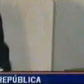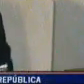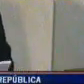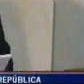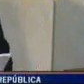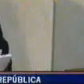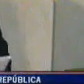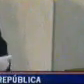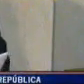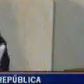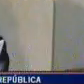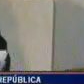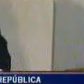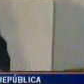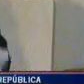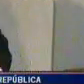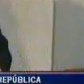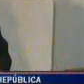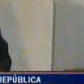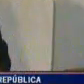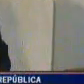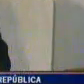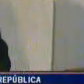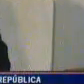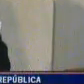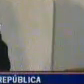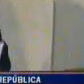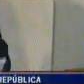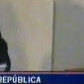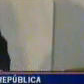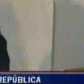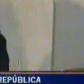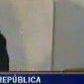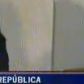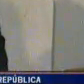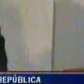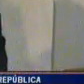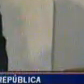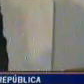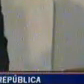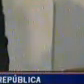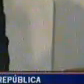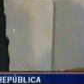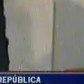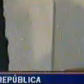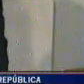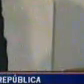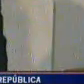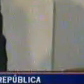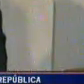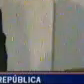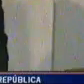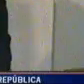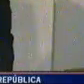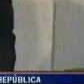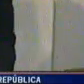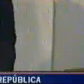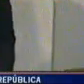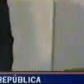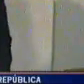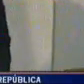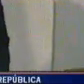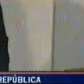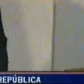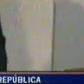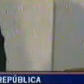ojo, ¿quién va a controlar la plata de la financiera eléctrica nacional? Hoy la financiera eléctrica nacional le pertenece